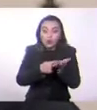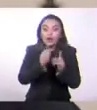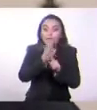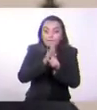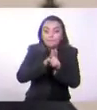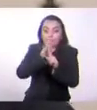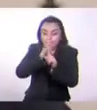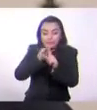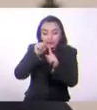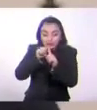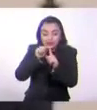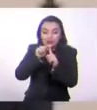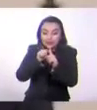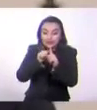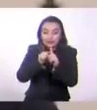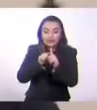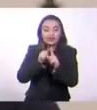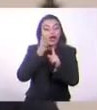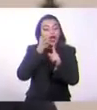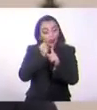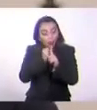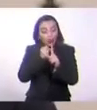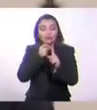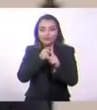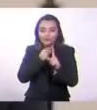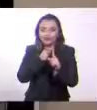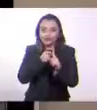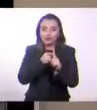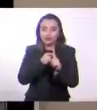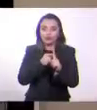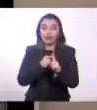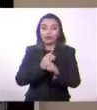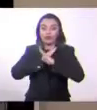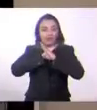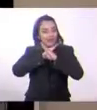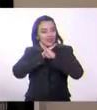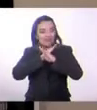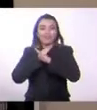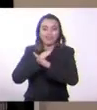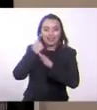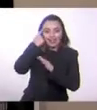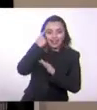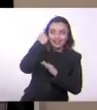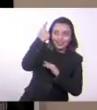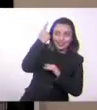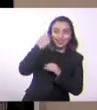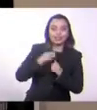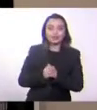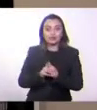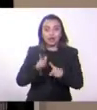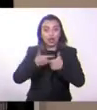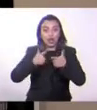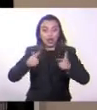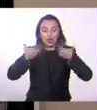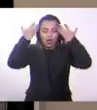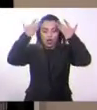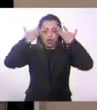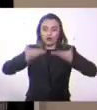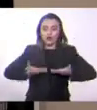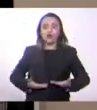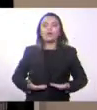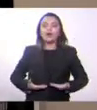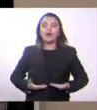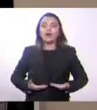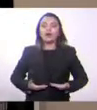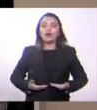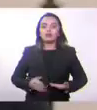también entrará en juego el lenguaje corporal, porque si el lenguaje corporal no corresponde con lo que estamos diciendo, las personas no nos van a